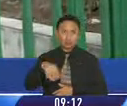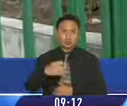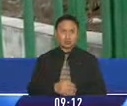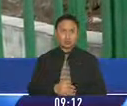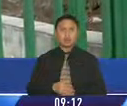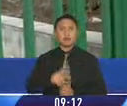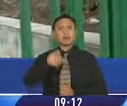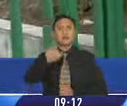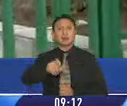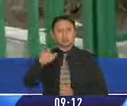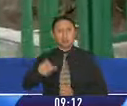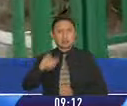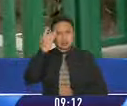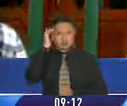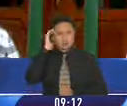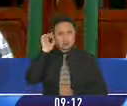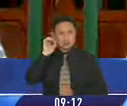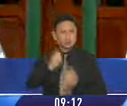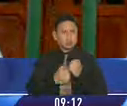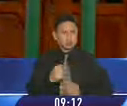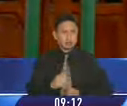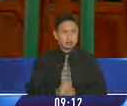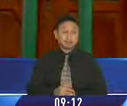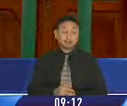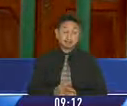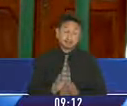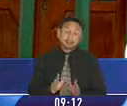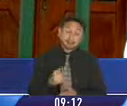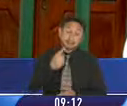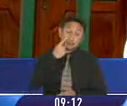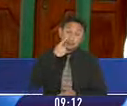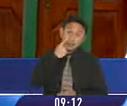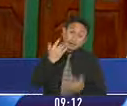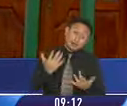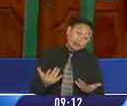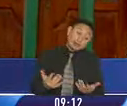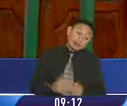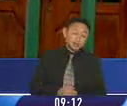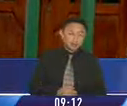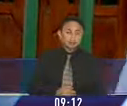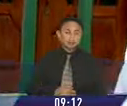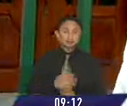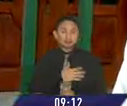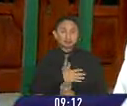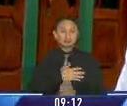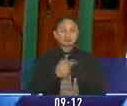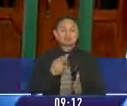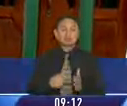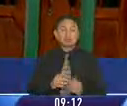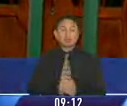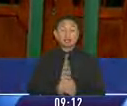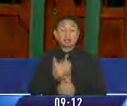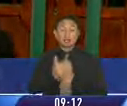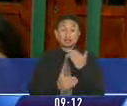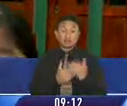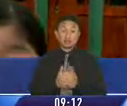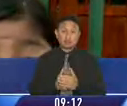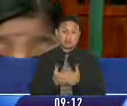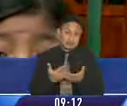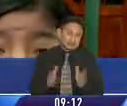para los ecuatorianos. Veamos a ver qué pasa conmigo y después veremos,